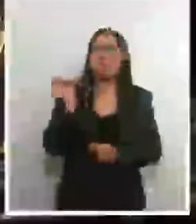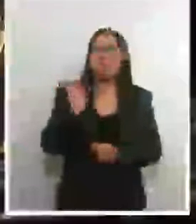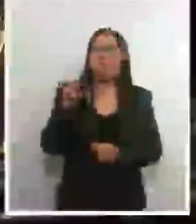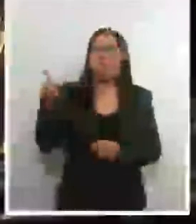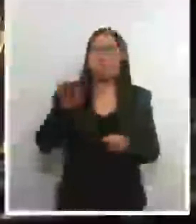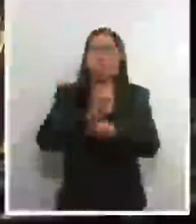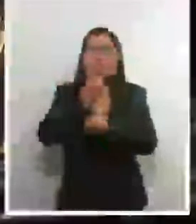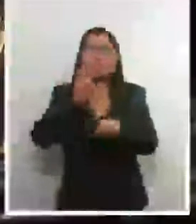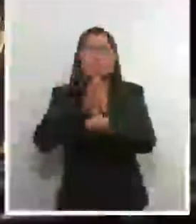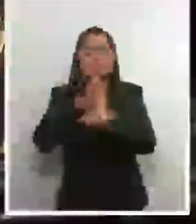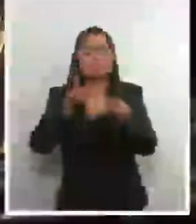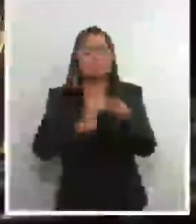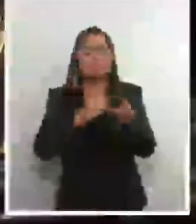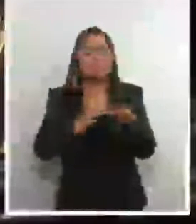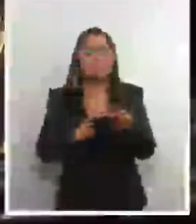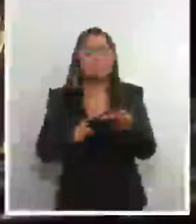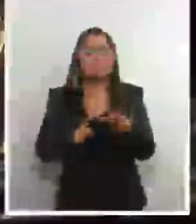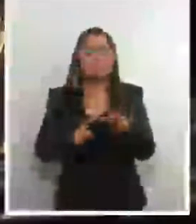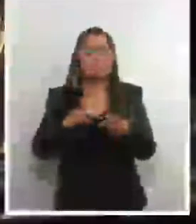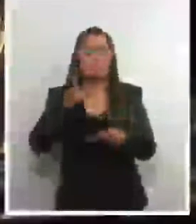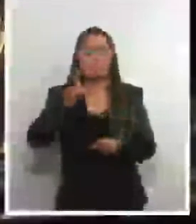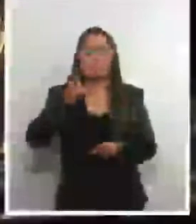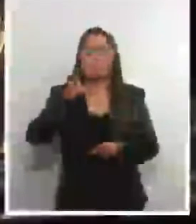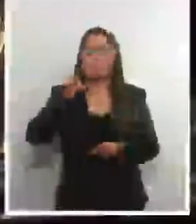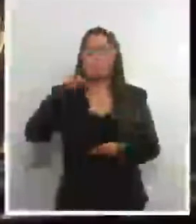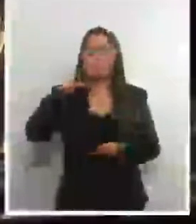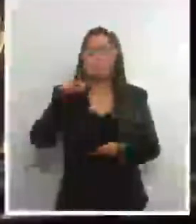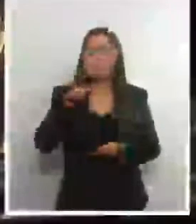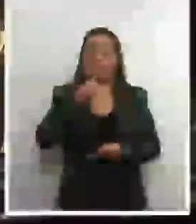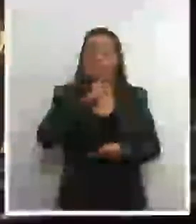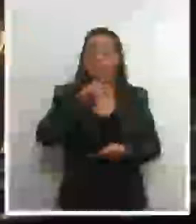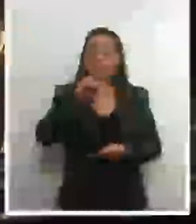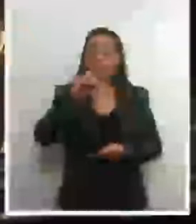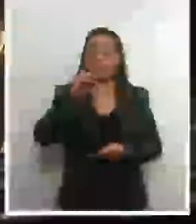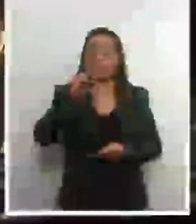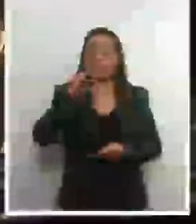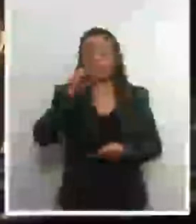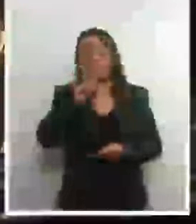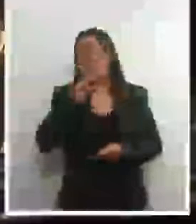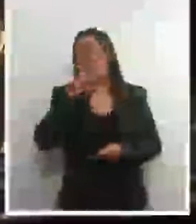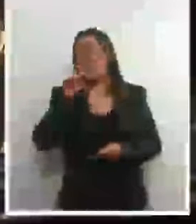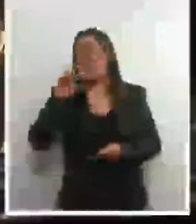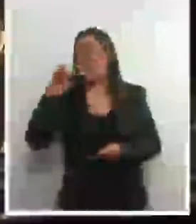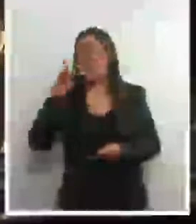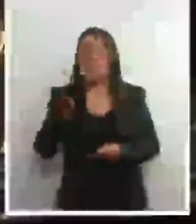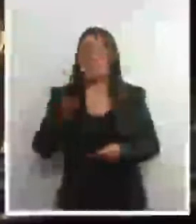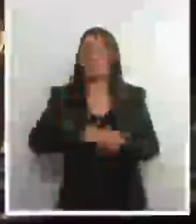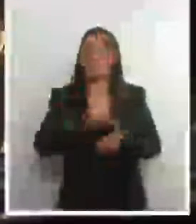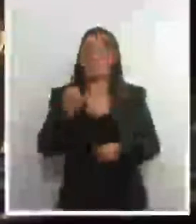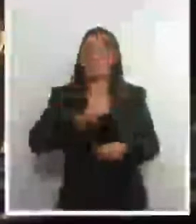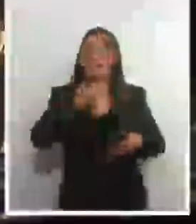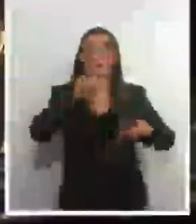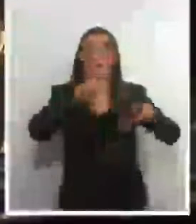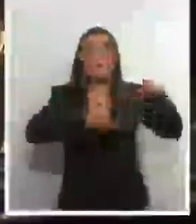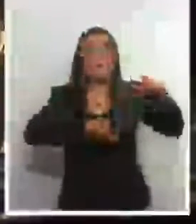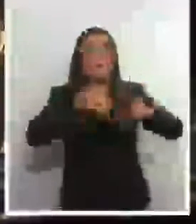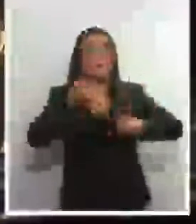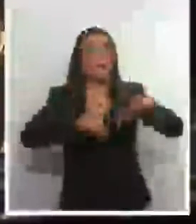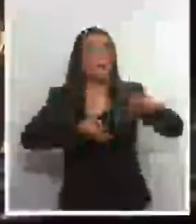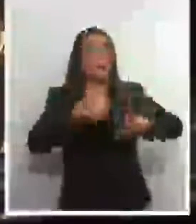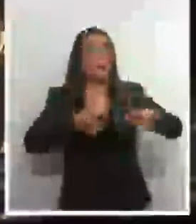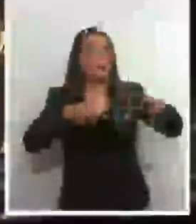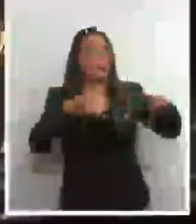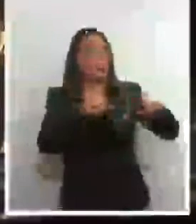de Brasil, de Dilma Rousseff, fue precisamente que un juez